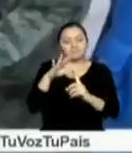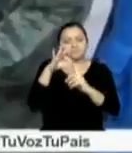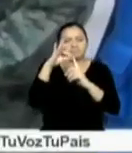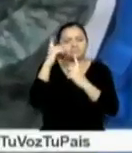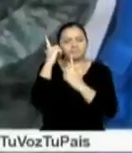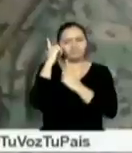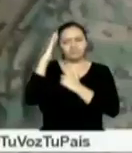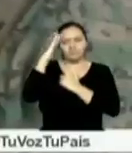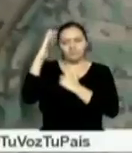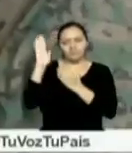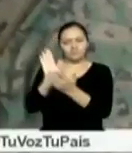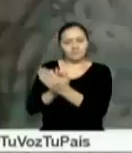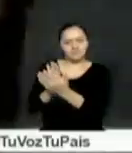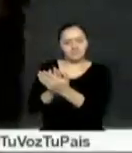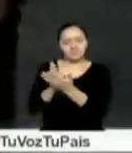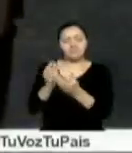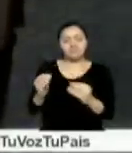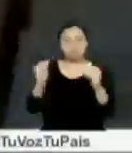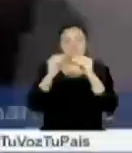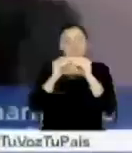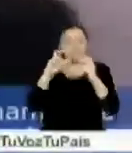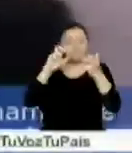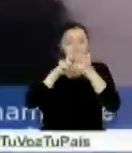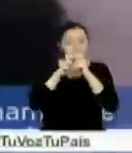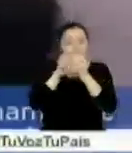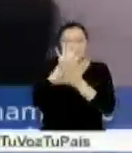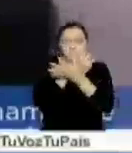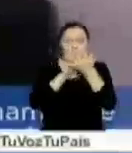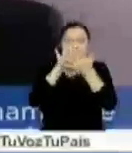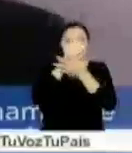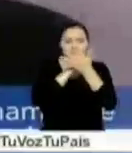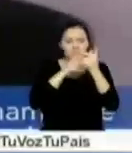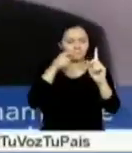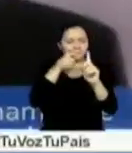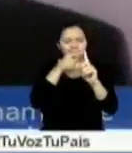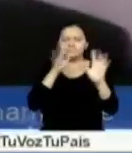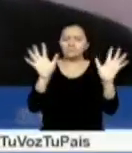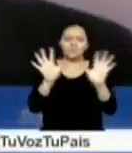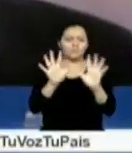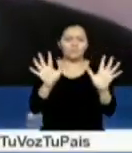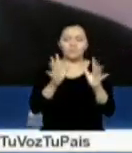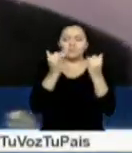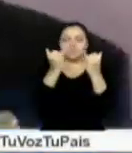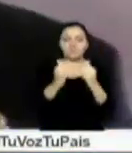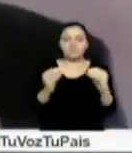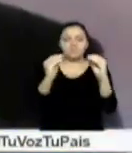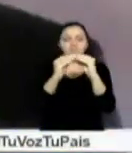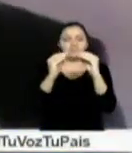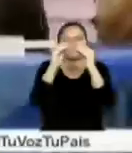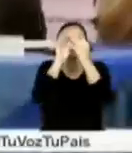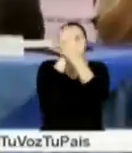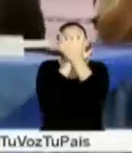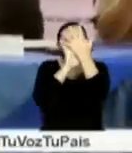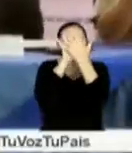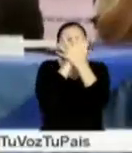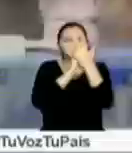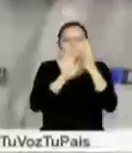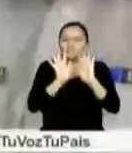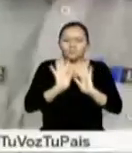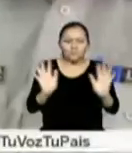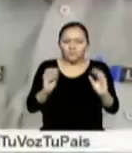armadas no cabe ningún tipo de especulación sobre esto no no cabe ningún tipo de confusión sobre esto por su